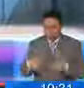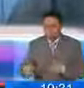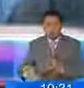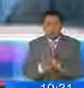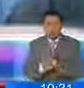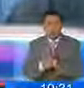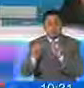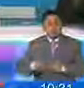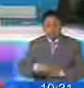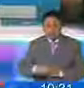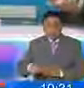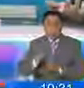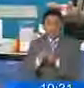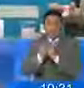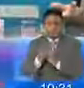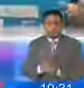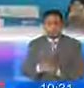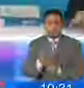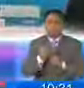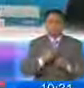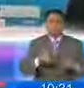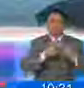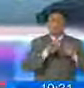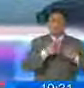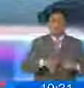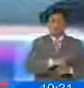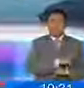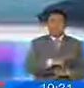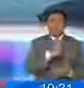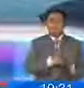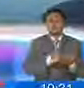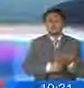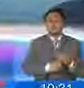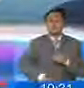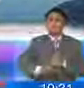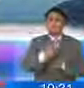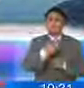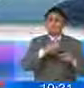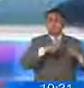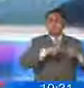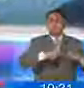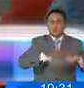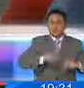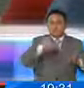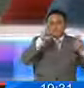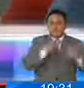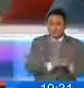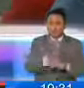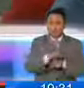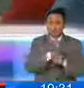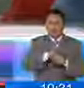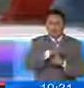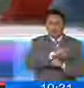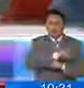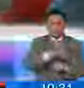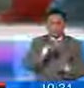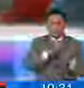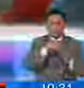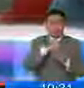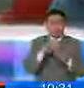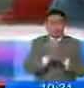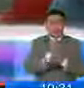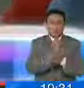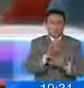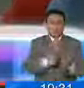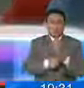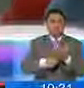de cambio. Estos datos fueron parte de las conclusiones obtenidas en la primera investigación sobre acoso escolar realizada en el país por el Ministerio